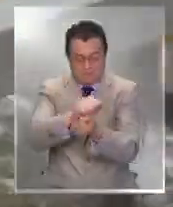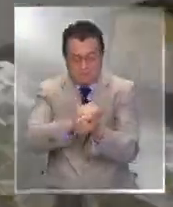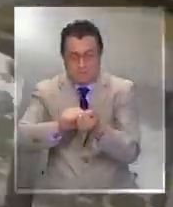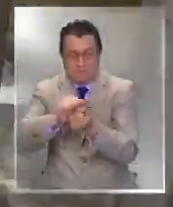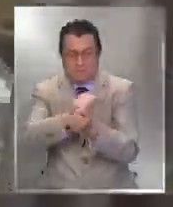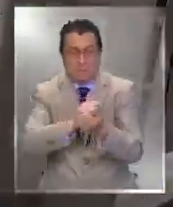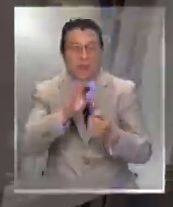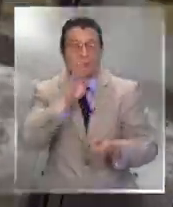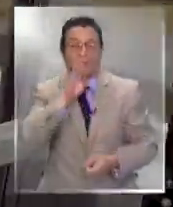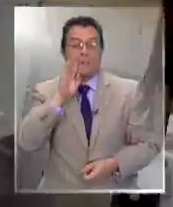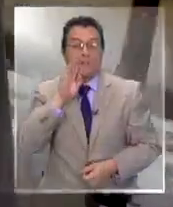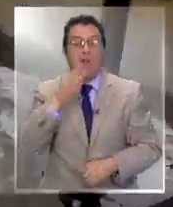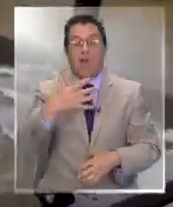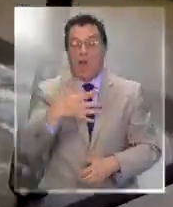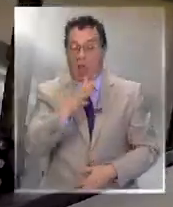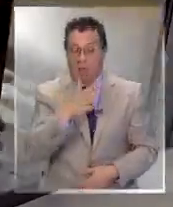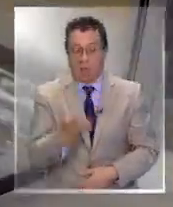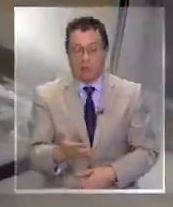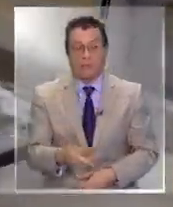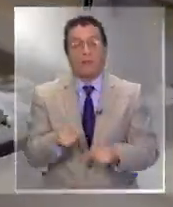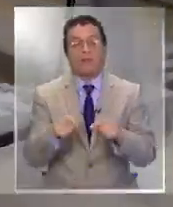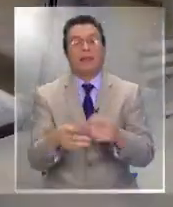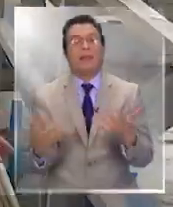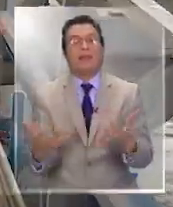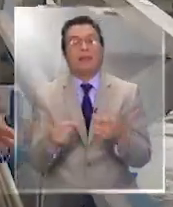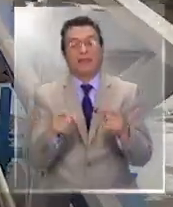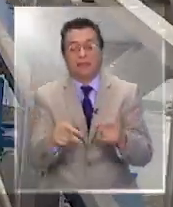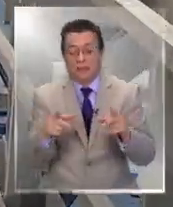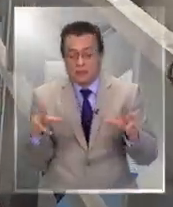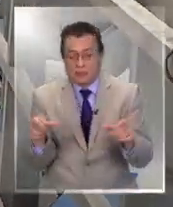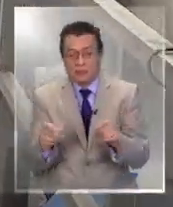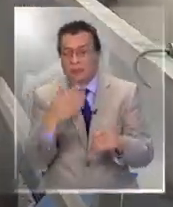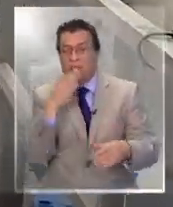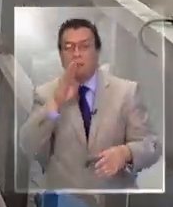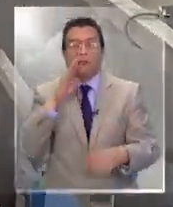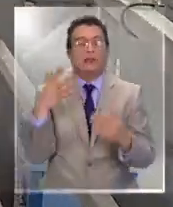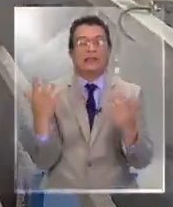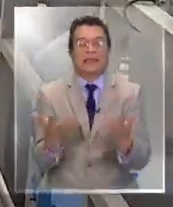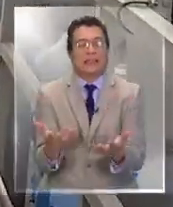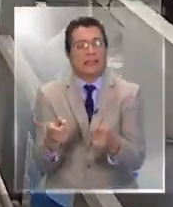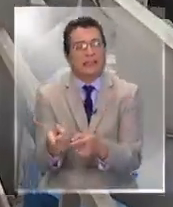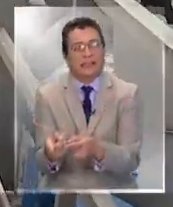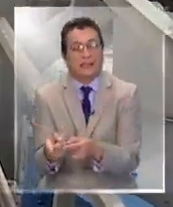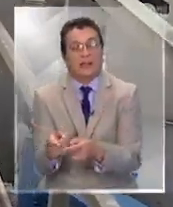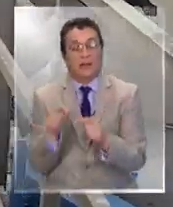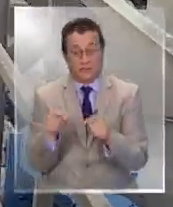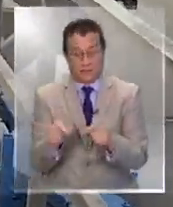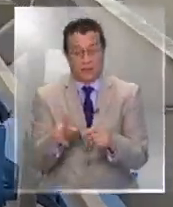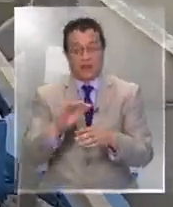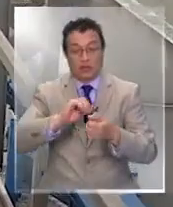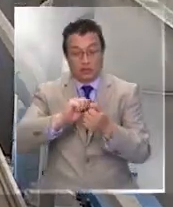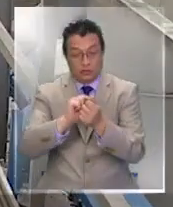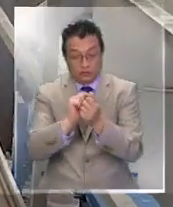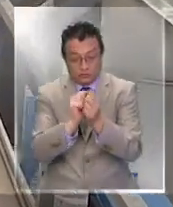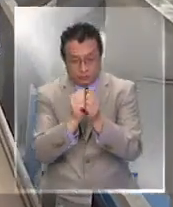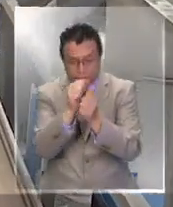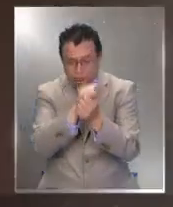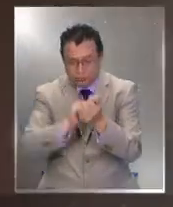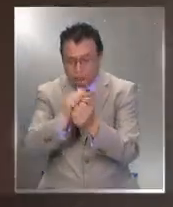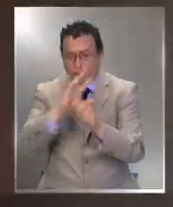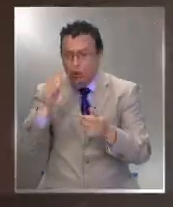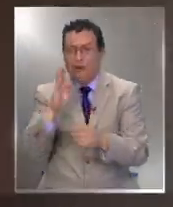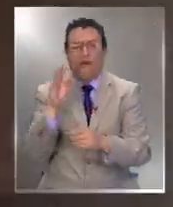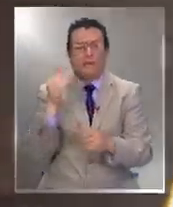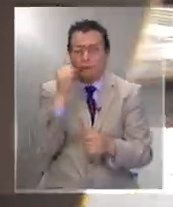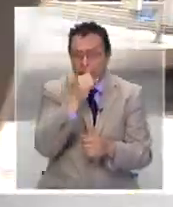línea de agua. ¿Qué es lo que están haciendo estas bacterias en este lugar? En este minuto lo que están haciendo es la descomposición, la degradación de la materia orgánica